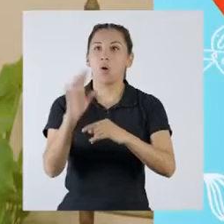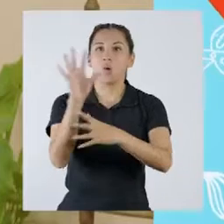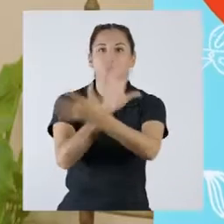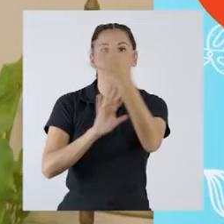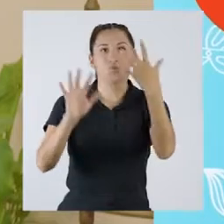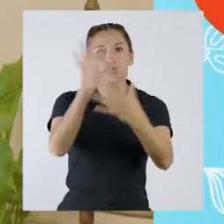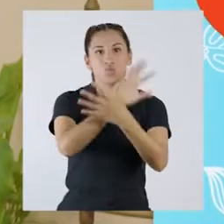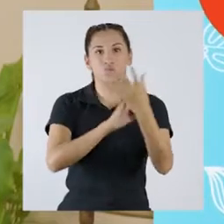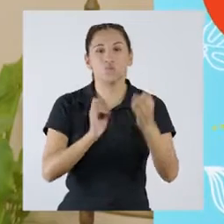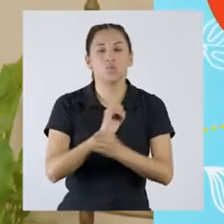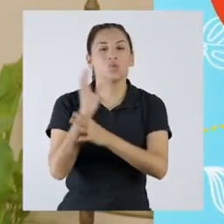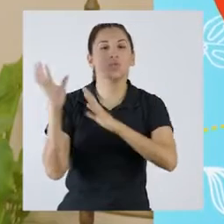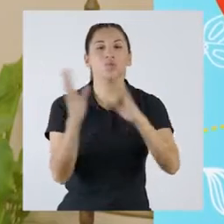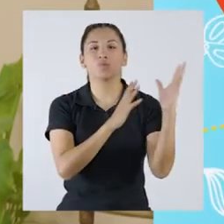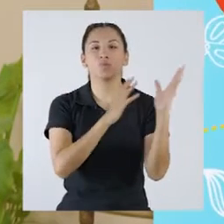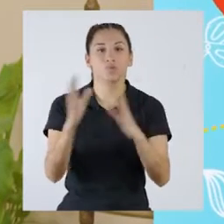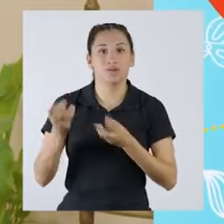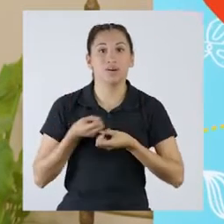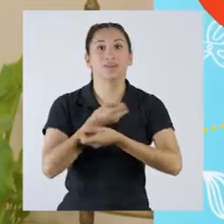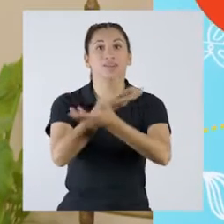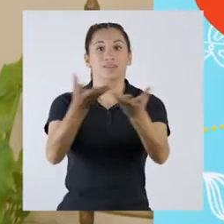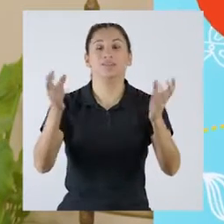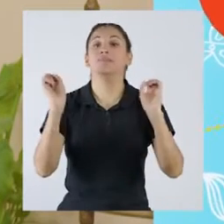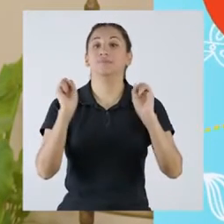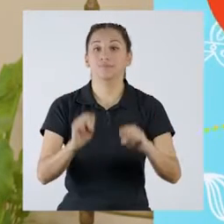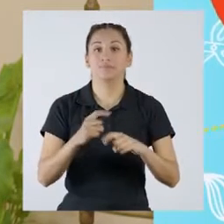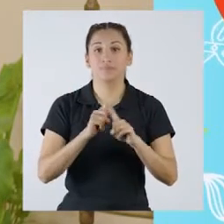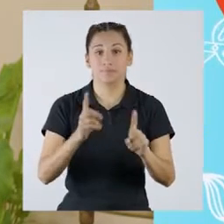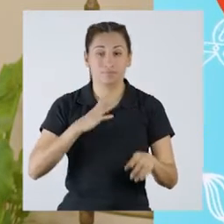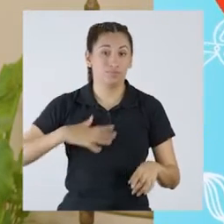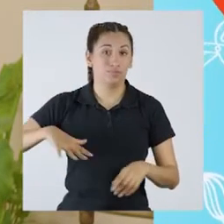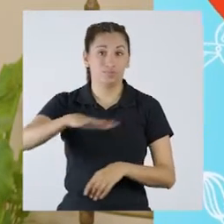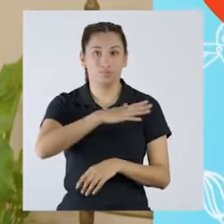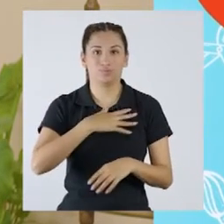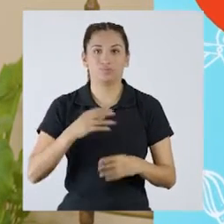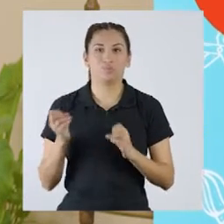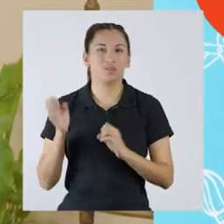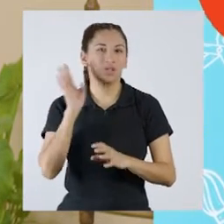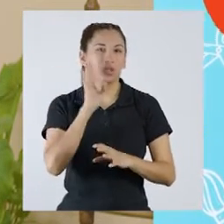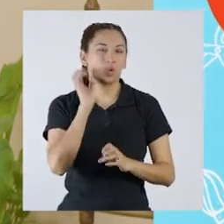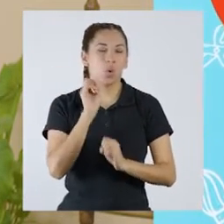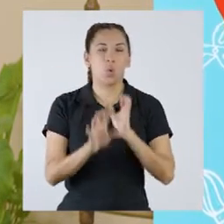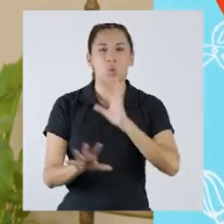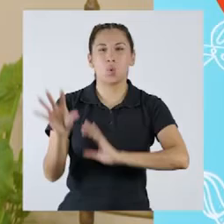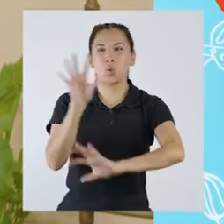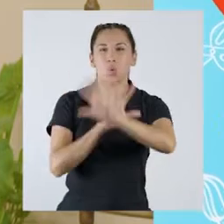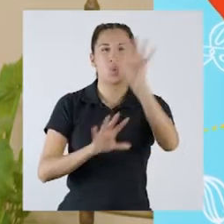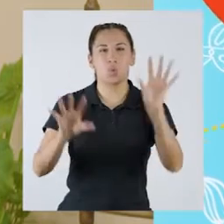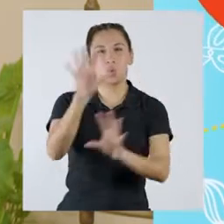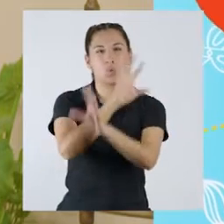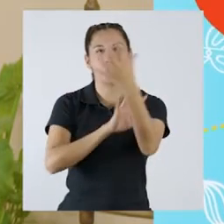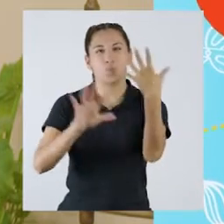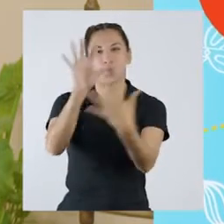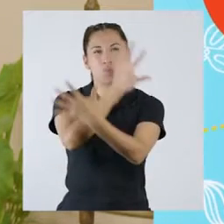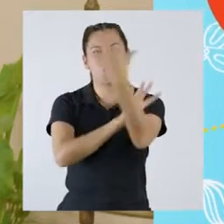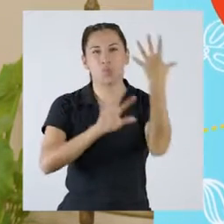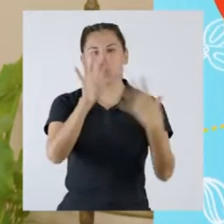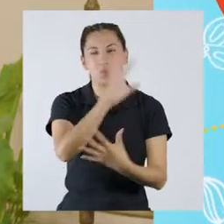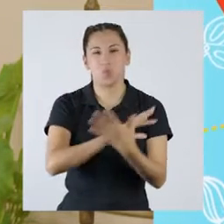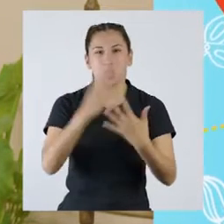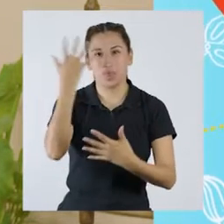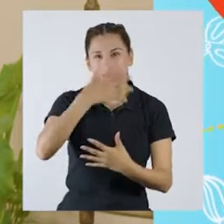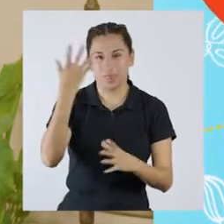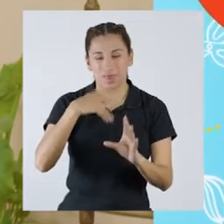carbono. Sí. Sin embargo, debido a que nosotros contaminamos muchísimo el ambiente con